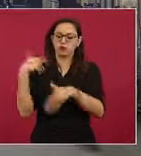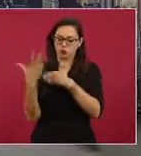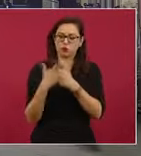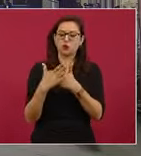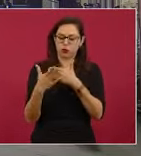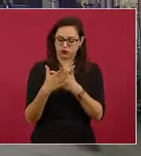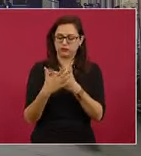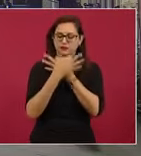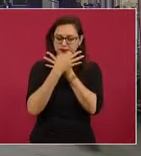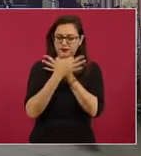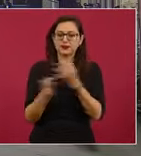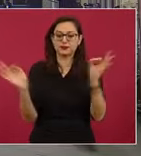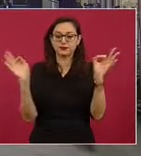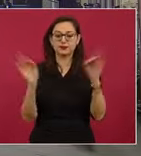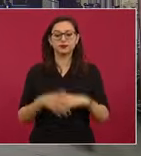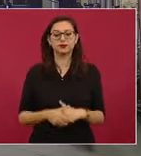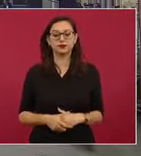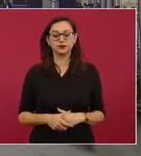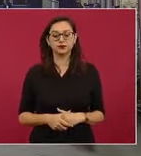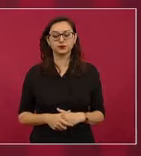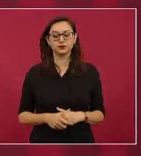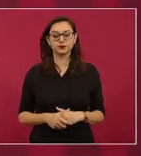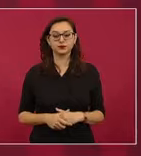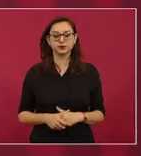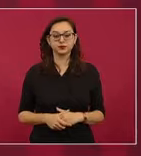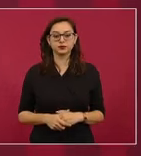a atenderlo. Sí.